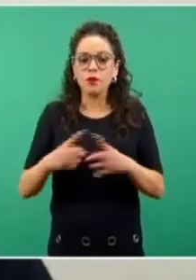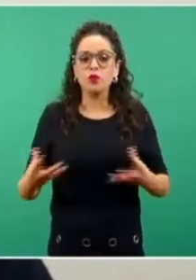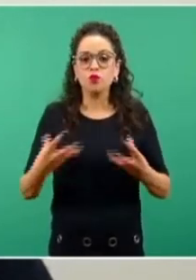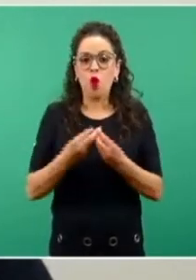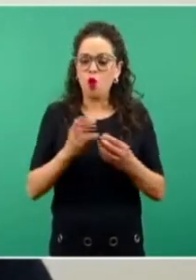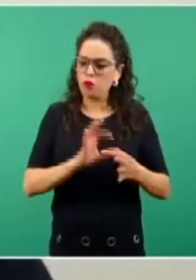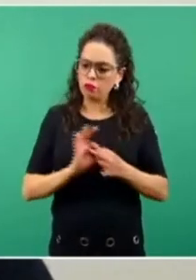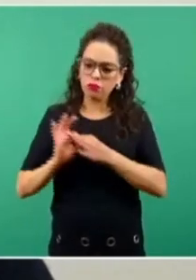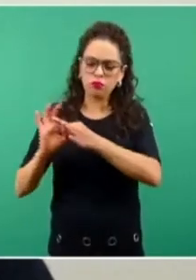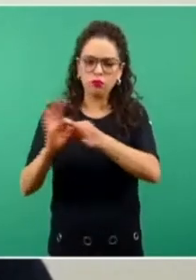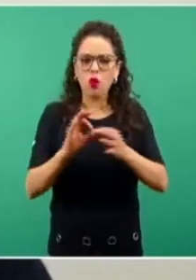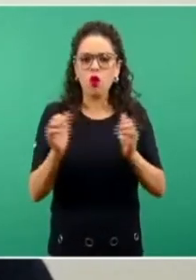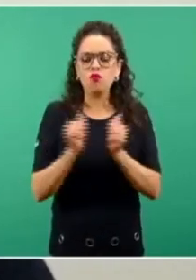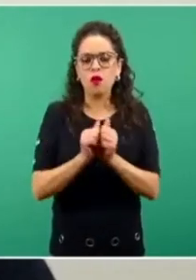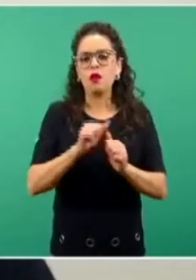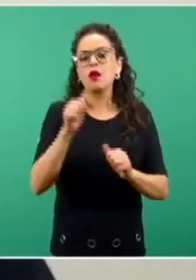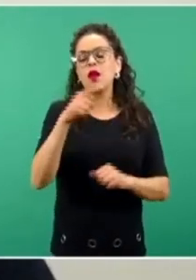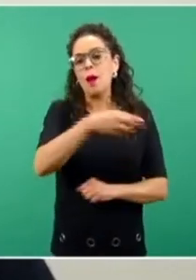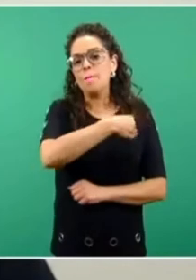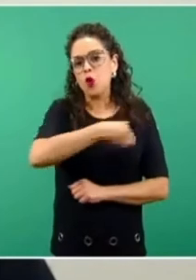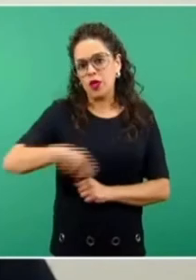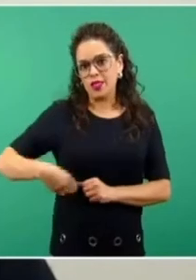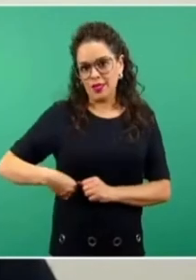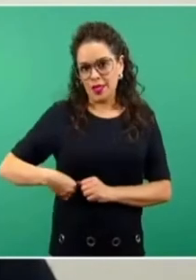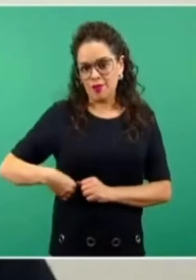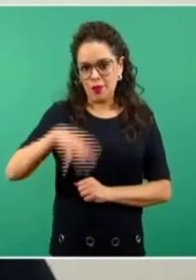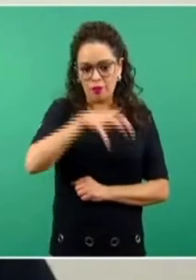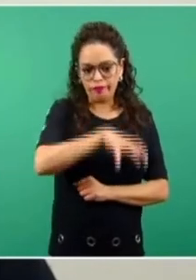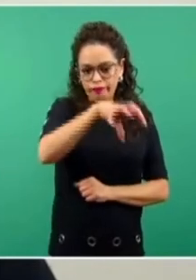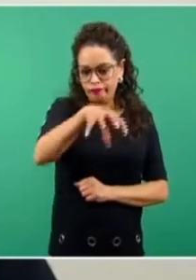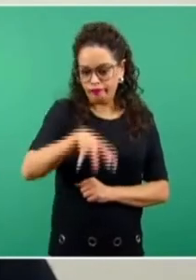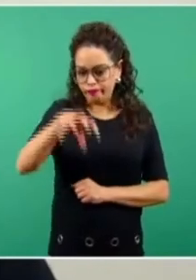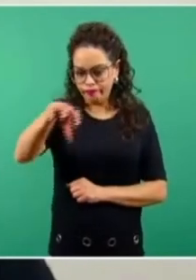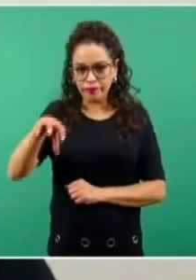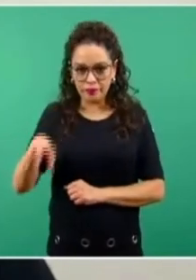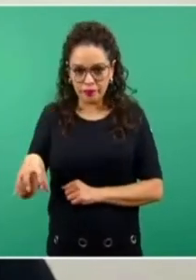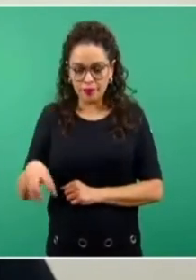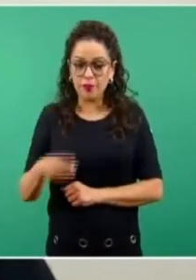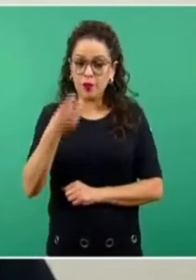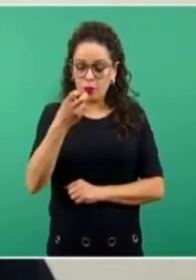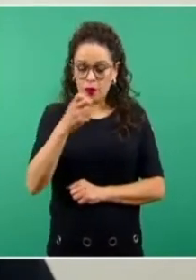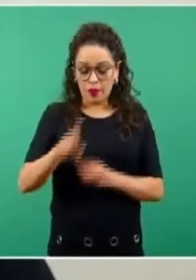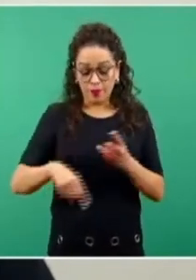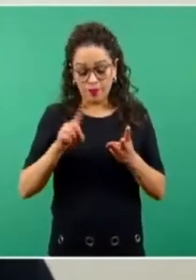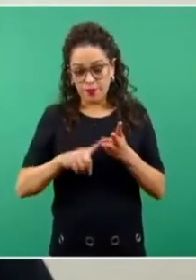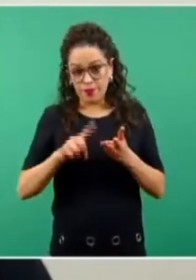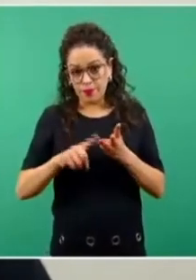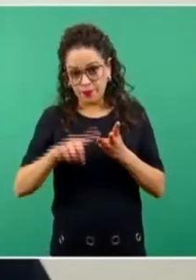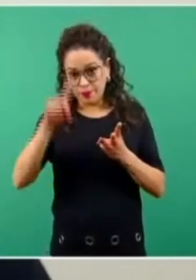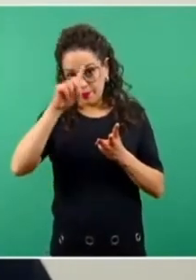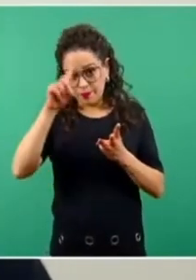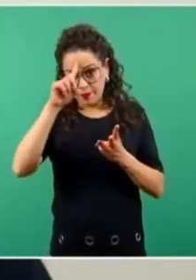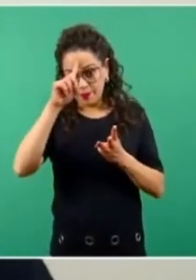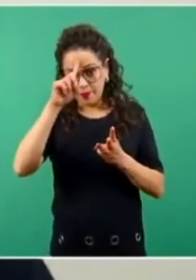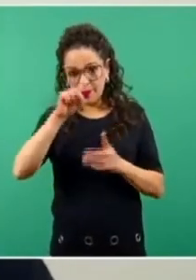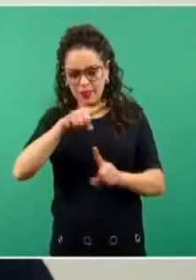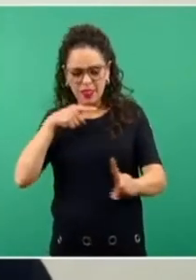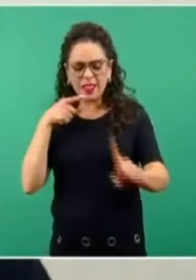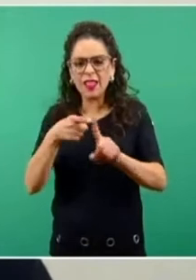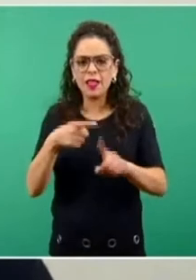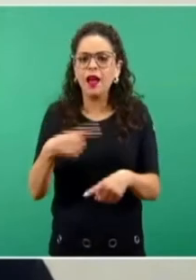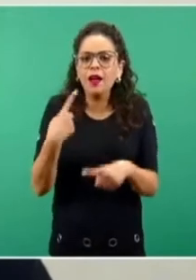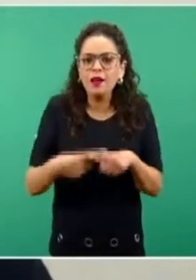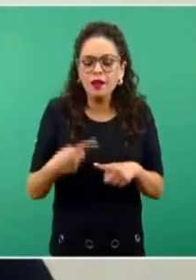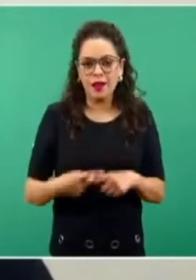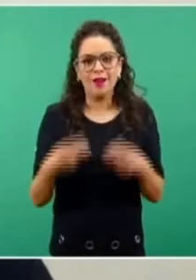los diferentes municipios. Pero entonces la tercera recomendación es ahora sí directamente a la población. porque